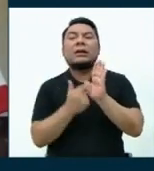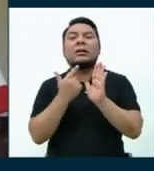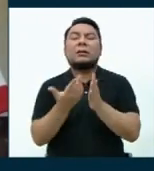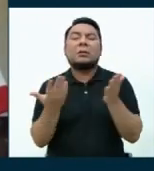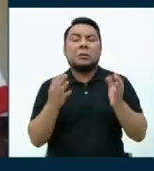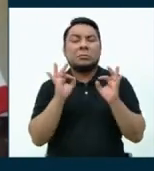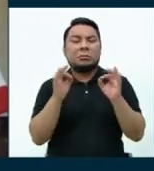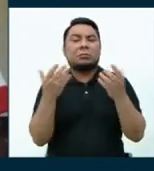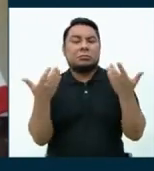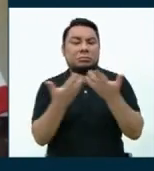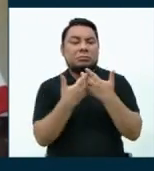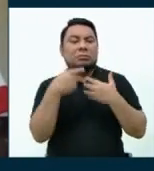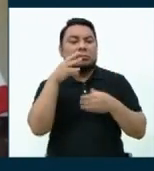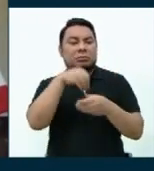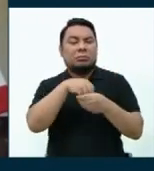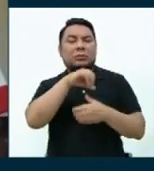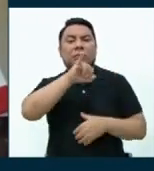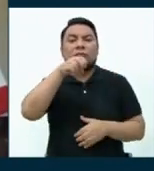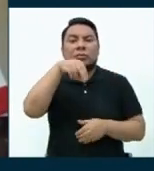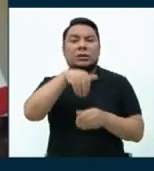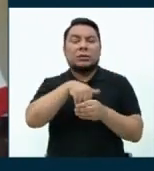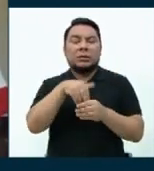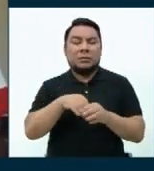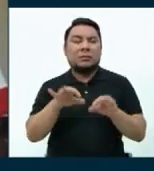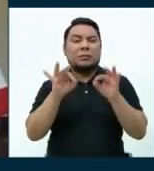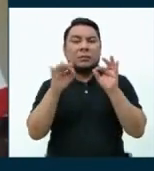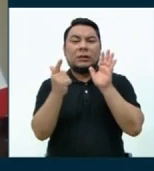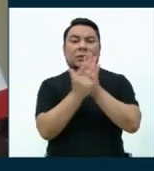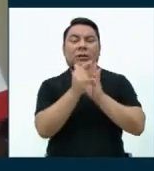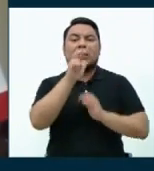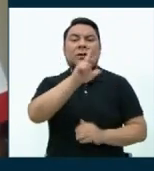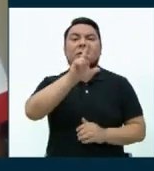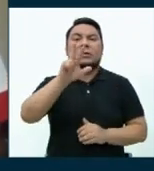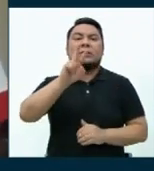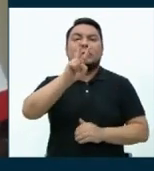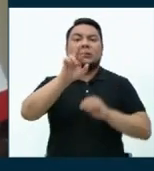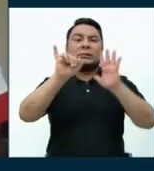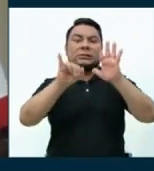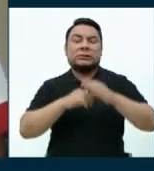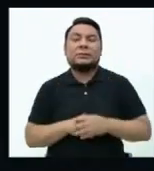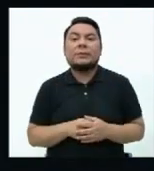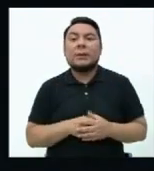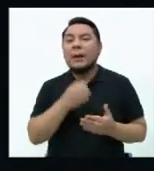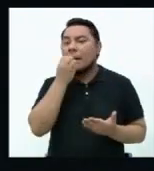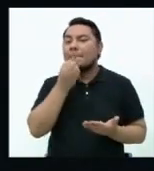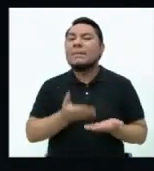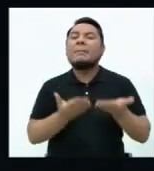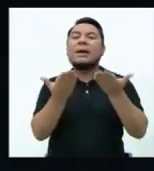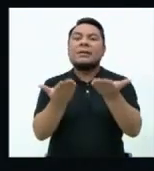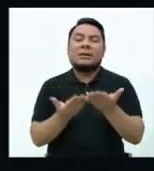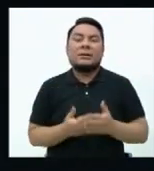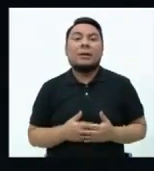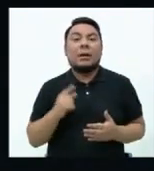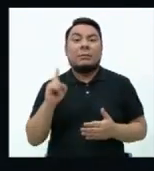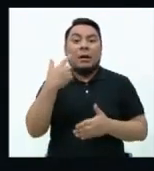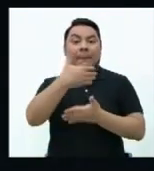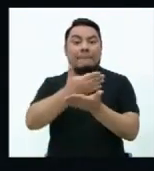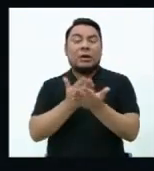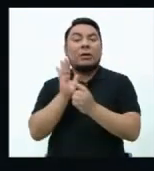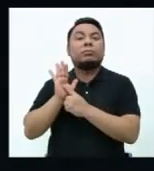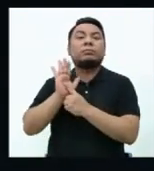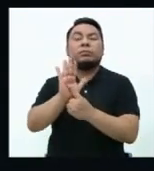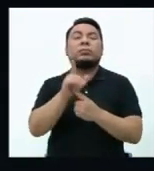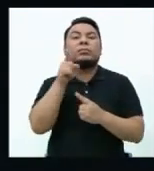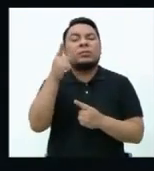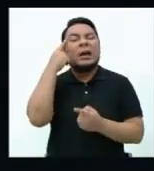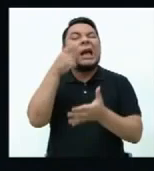candidatos del Jurado Nacional de Elecciones, el cual está conforme en la Ley 3326. Bienvenidas. Nuestro primer segmento para presentarles